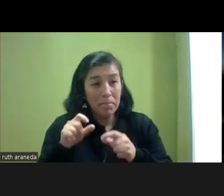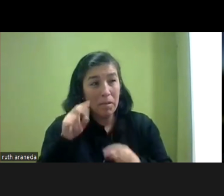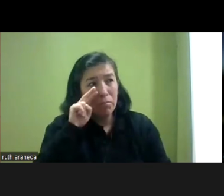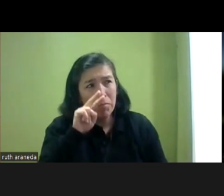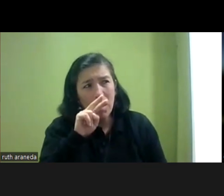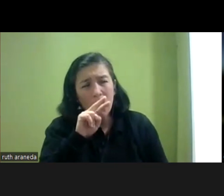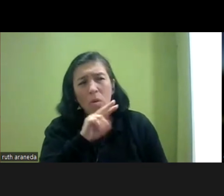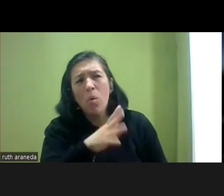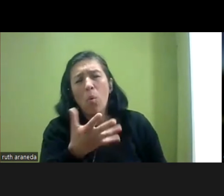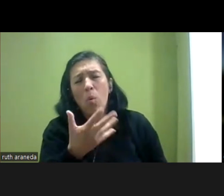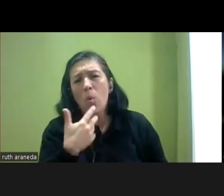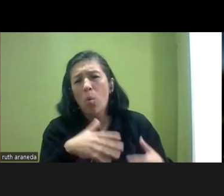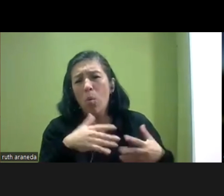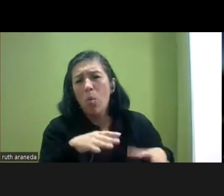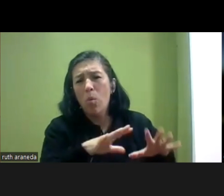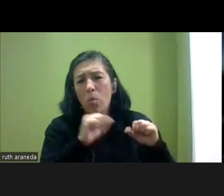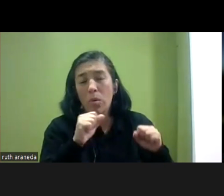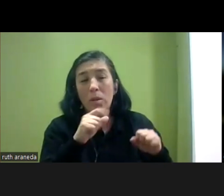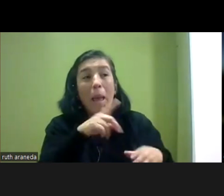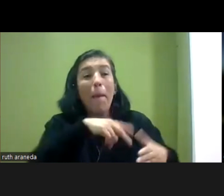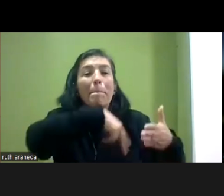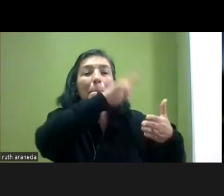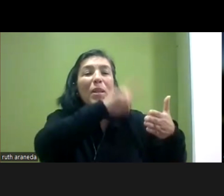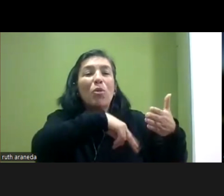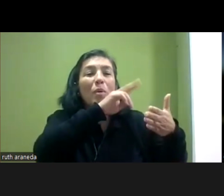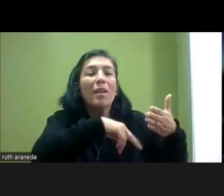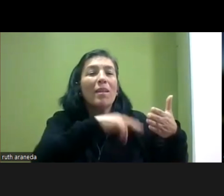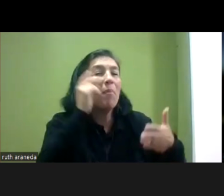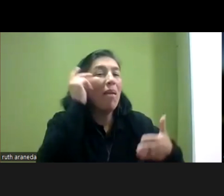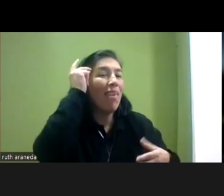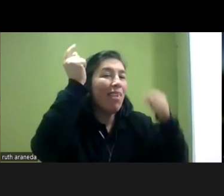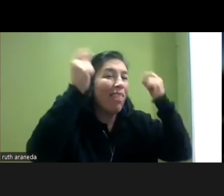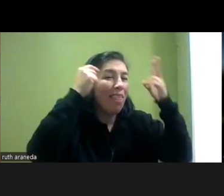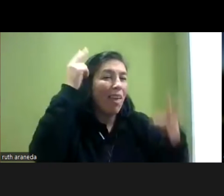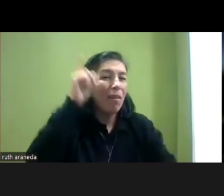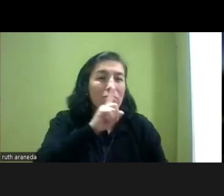cuenta de que tras las pinturas hay ideas, hay creencias,